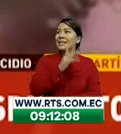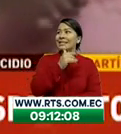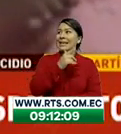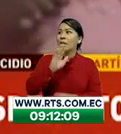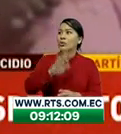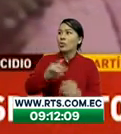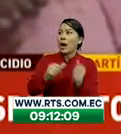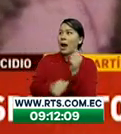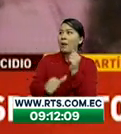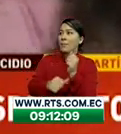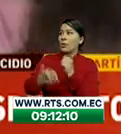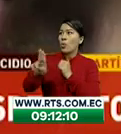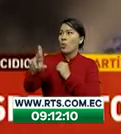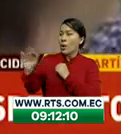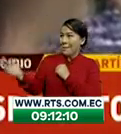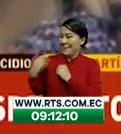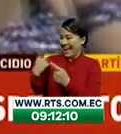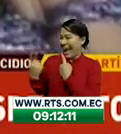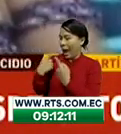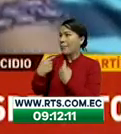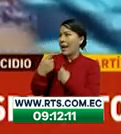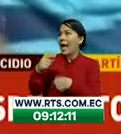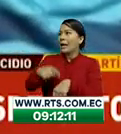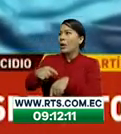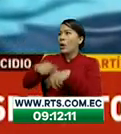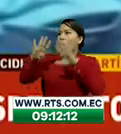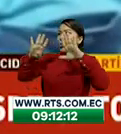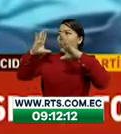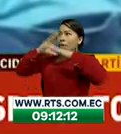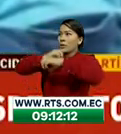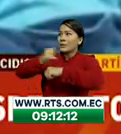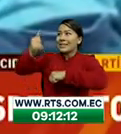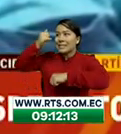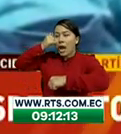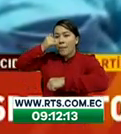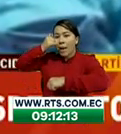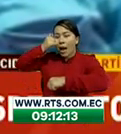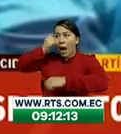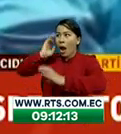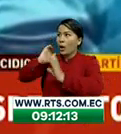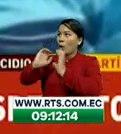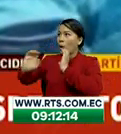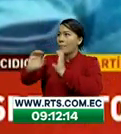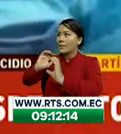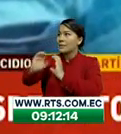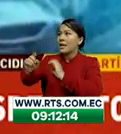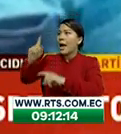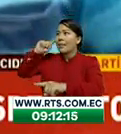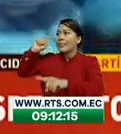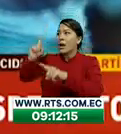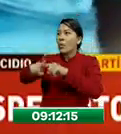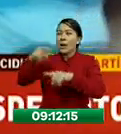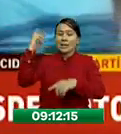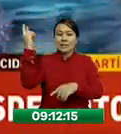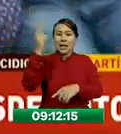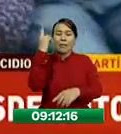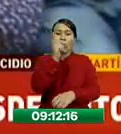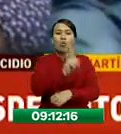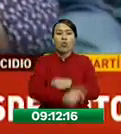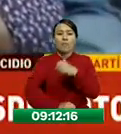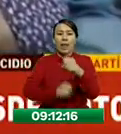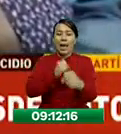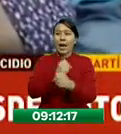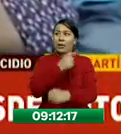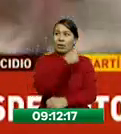Julio habría llamado a la joven para citarla a las 9 de la noche del miércoles y planear detalles de la celebración del